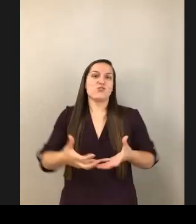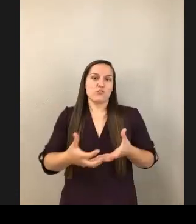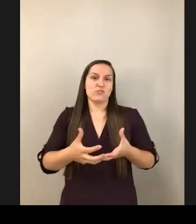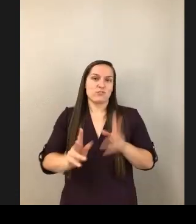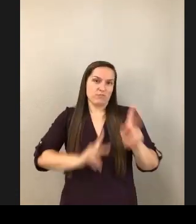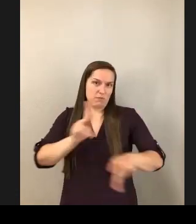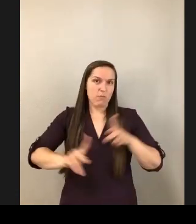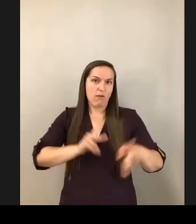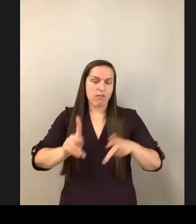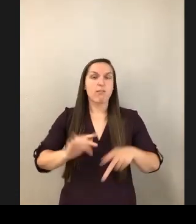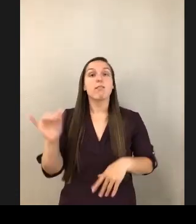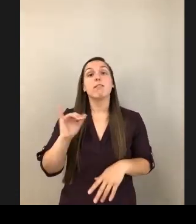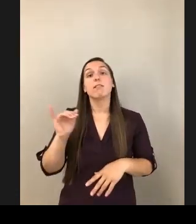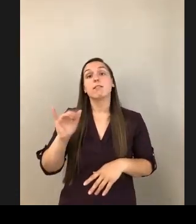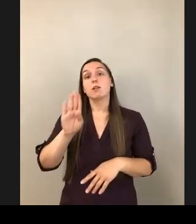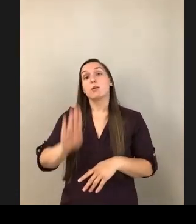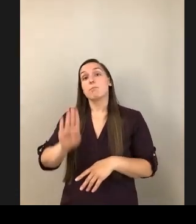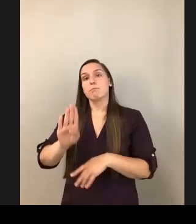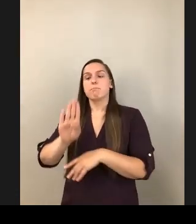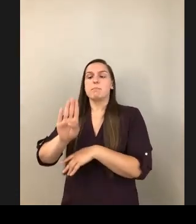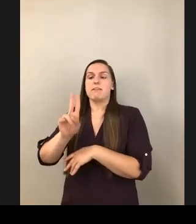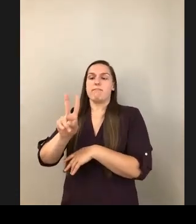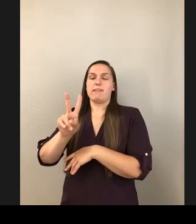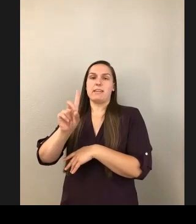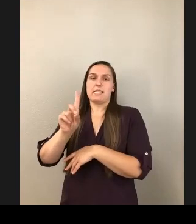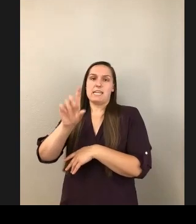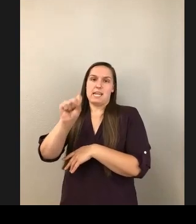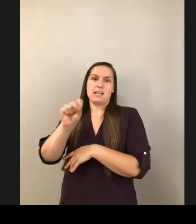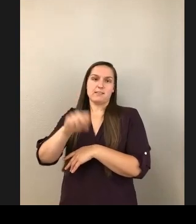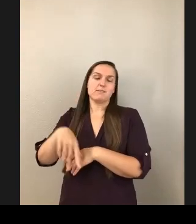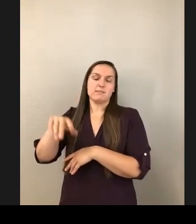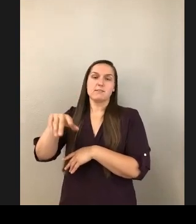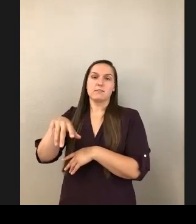La población en edad de la universidad